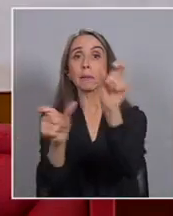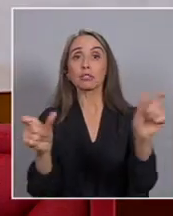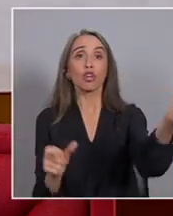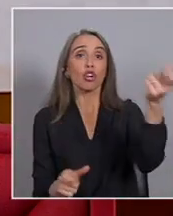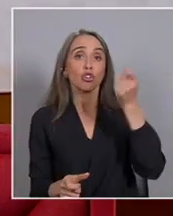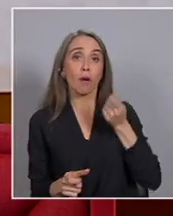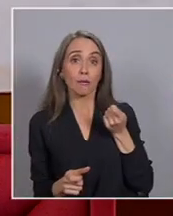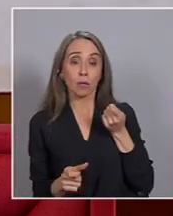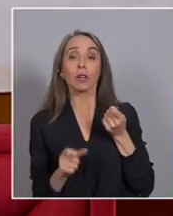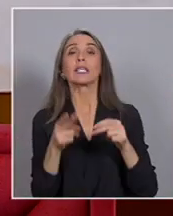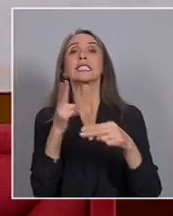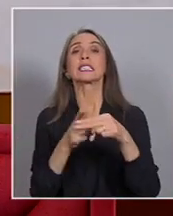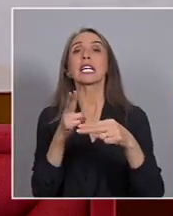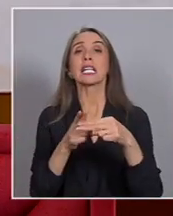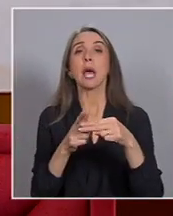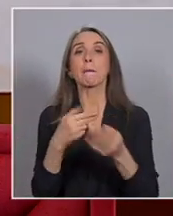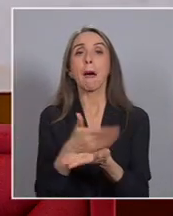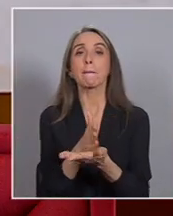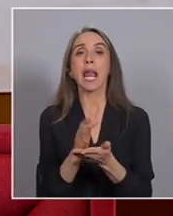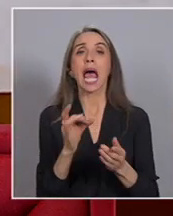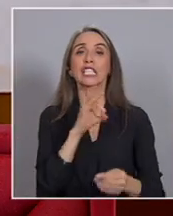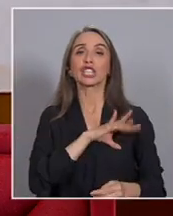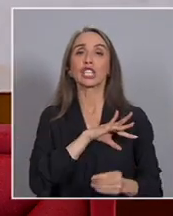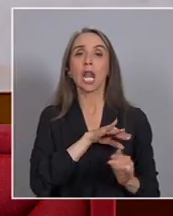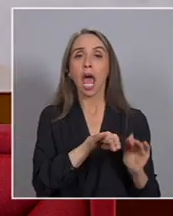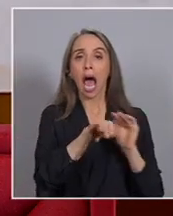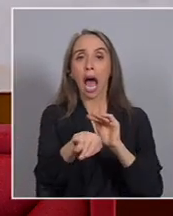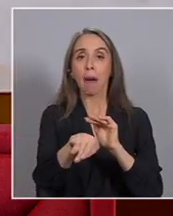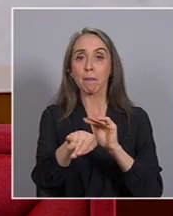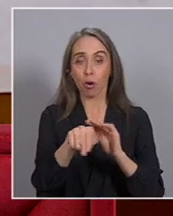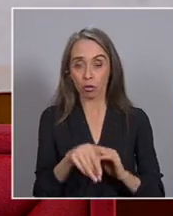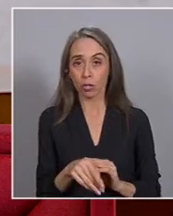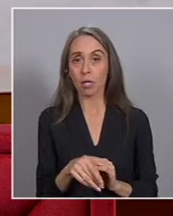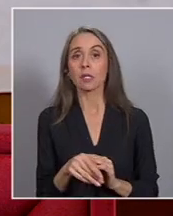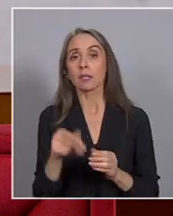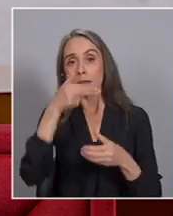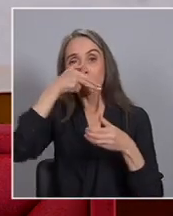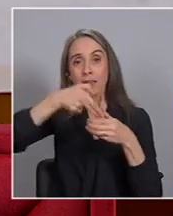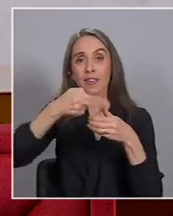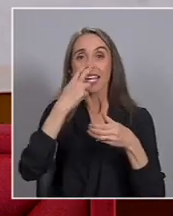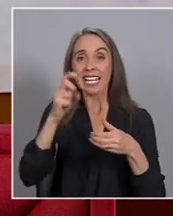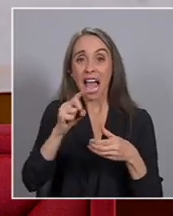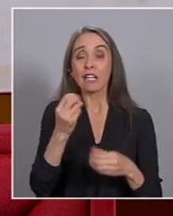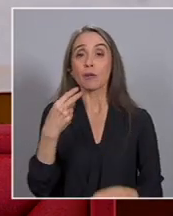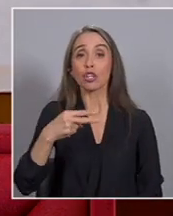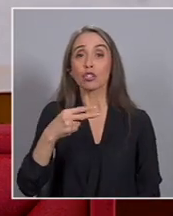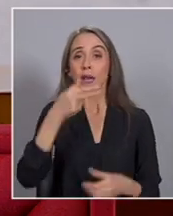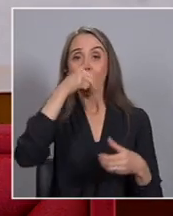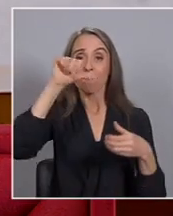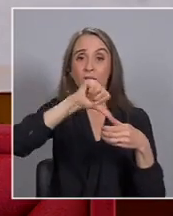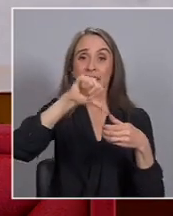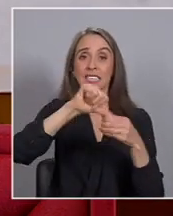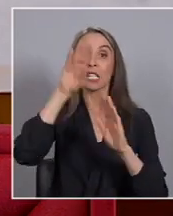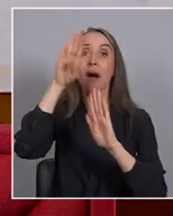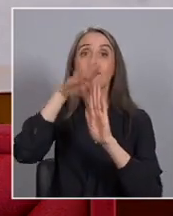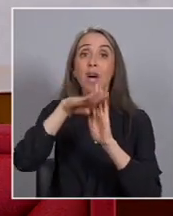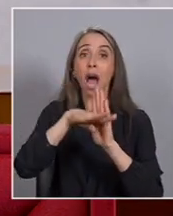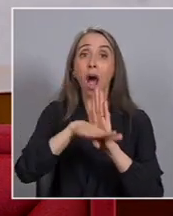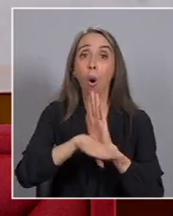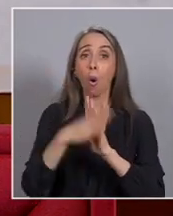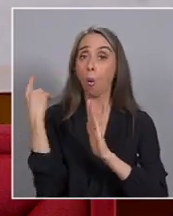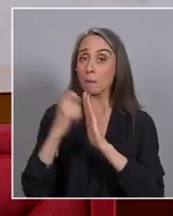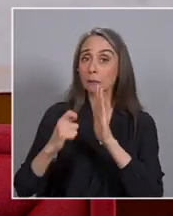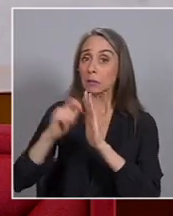Esto lo denominamos Plan Chile Apoya. En cuanto a los combustibles, la buena noticia es que el precio de la bencina ha bajado